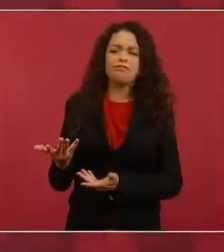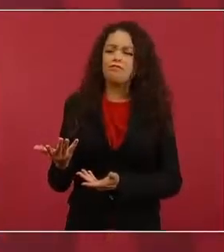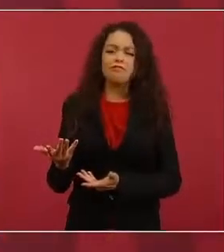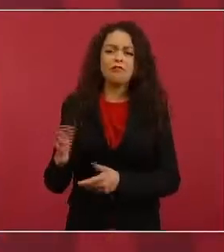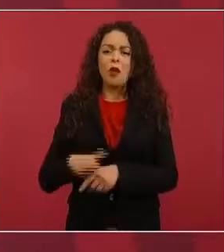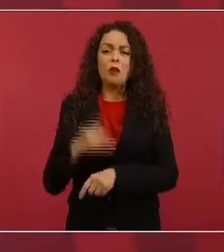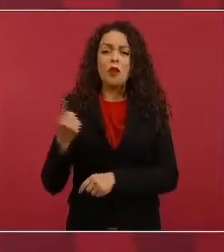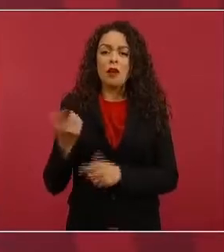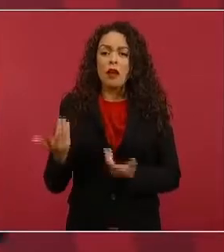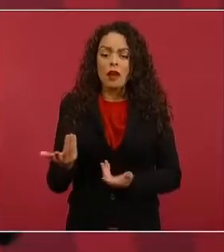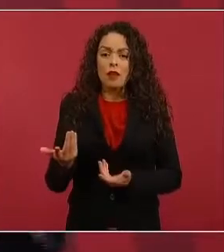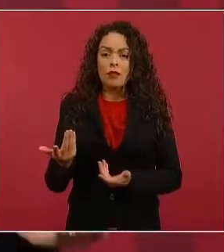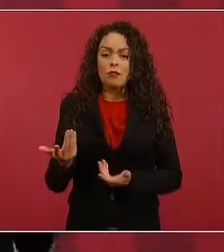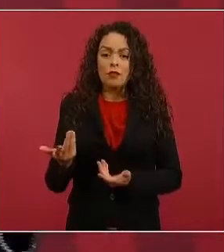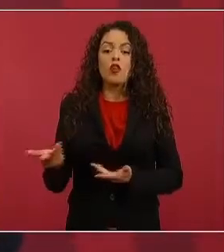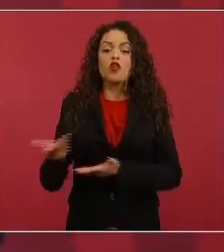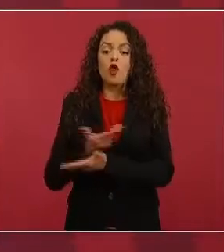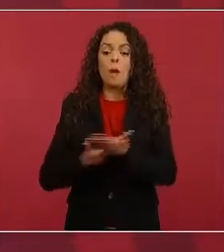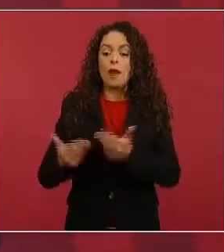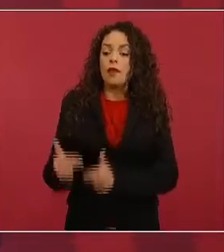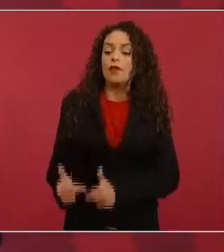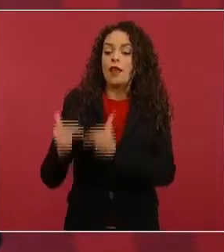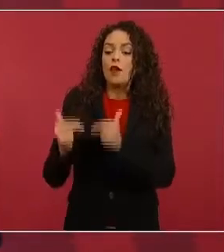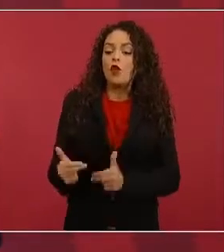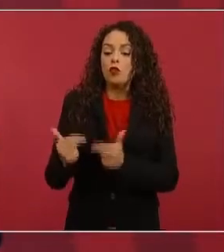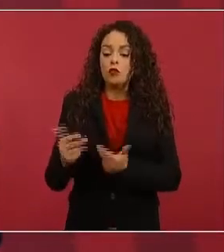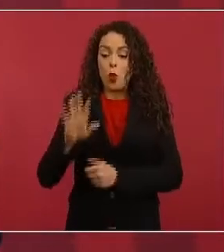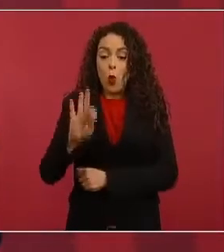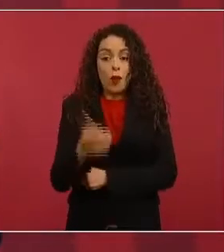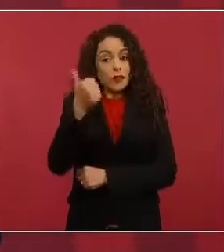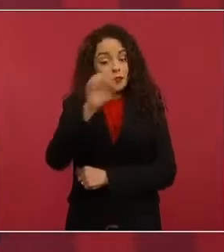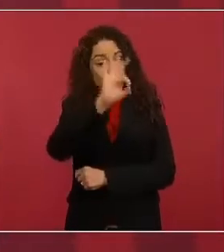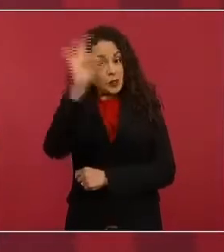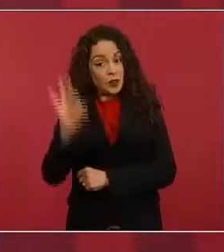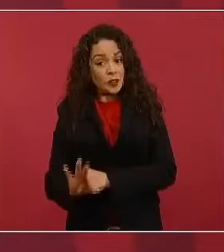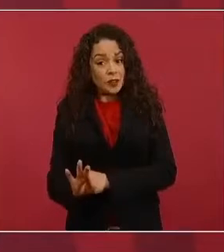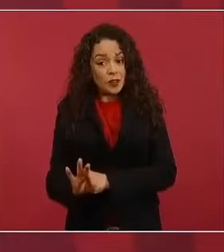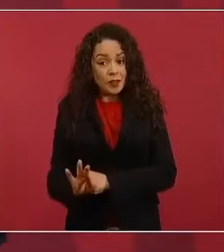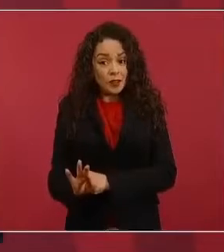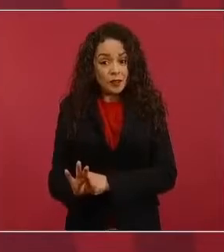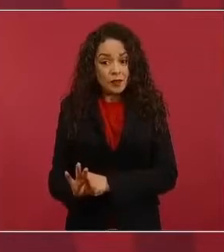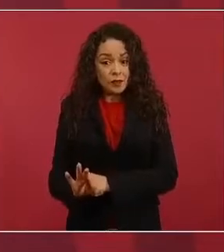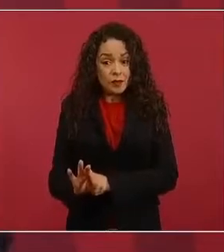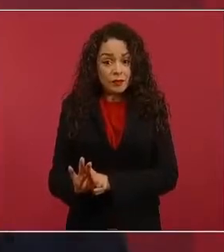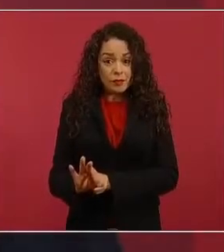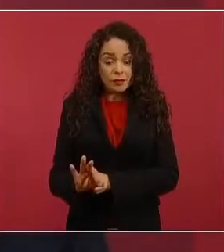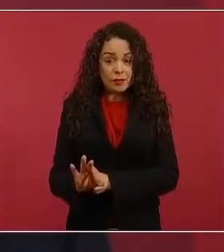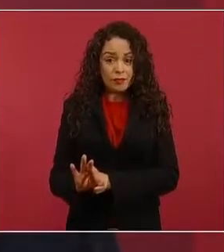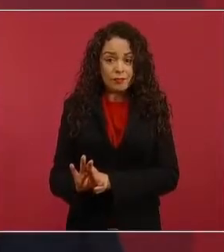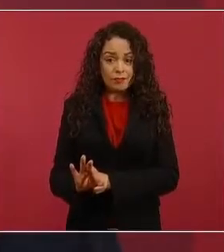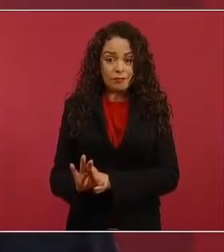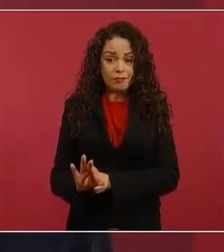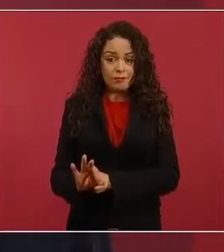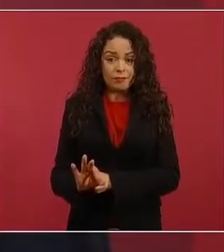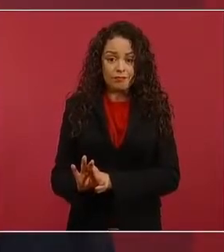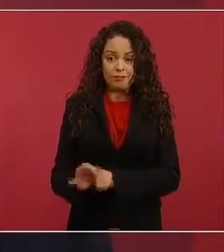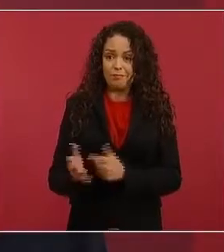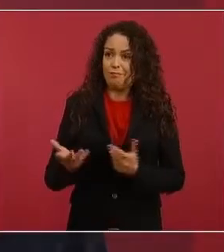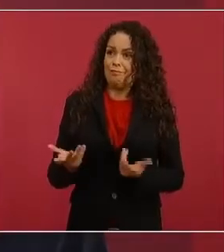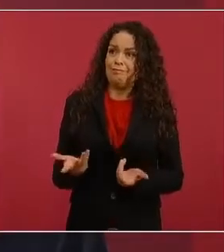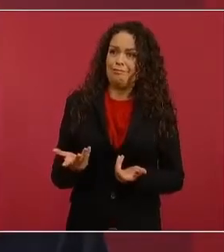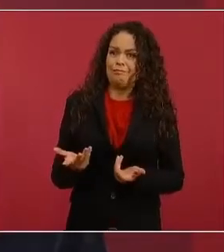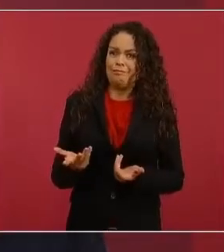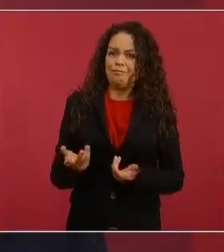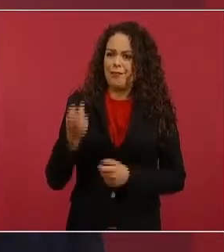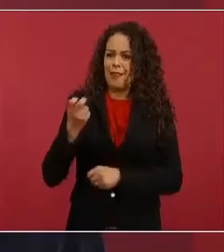estamos compartiendo el mercado. 46% es más que toda la energía que se